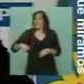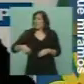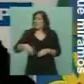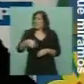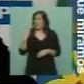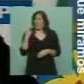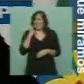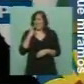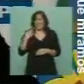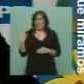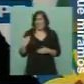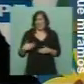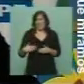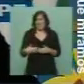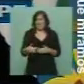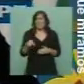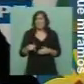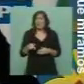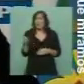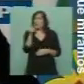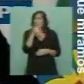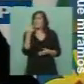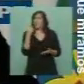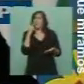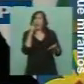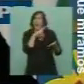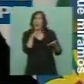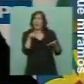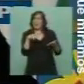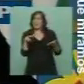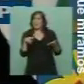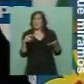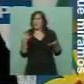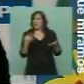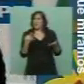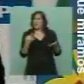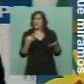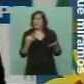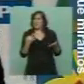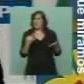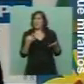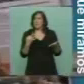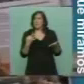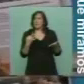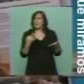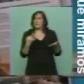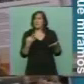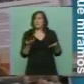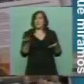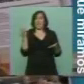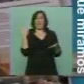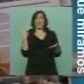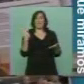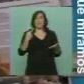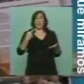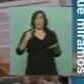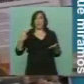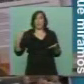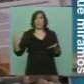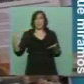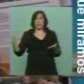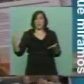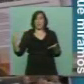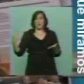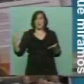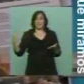habrán leído eh A ver la siguiente por favor Acá estamos hace una semana no por por